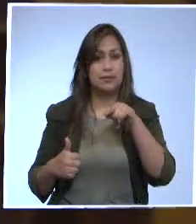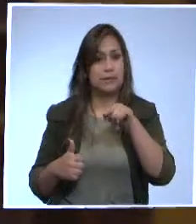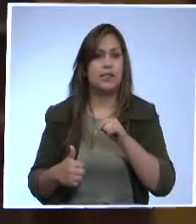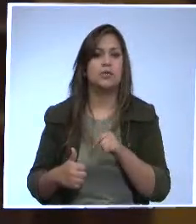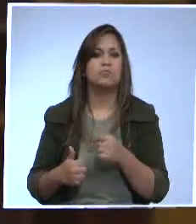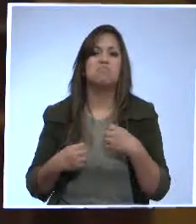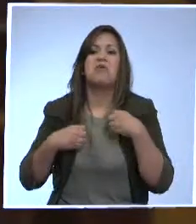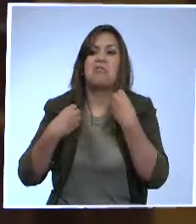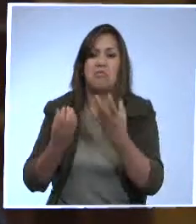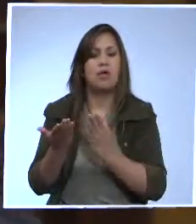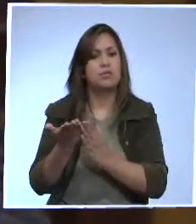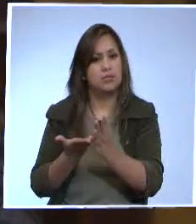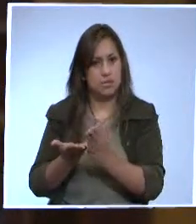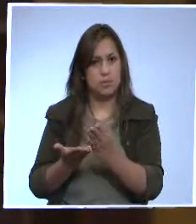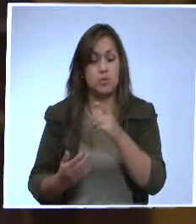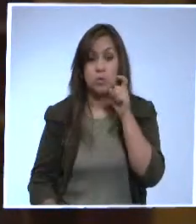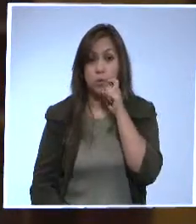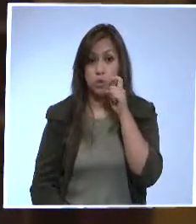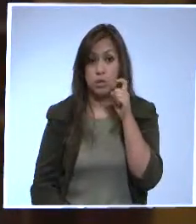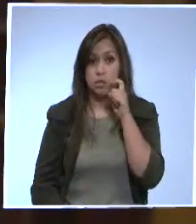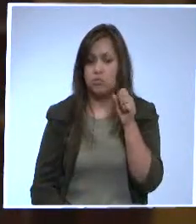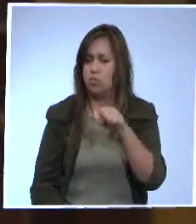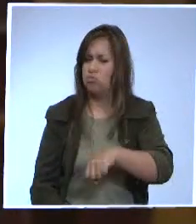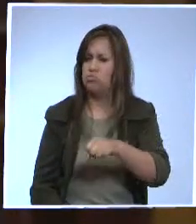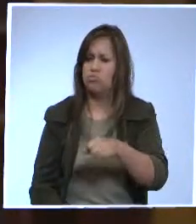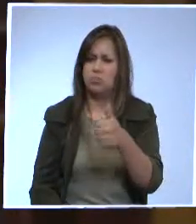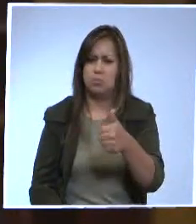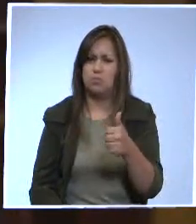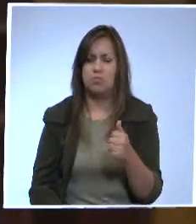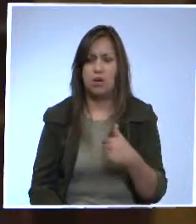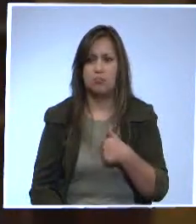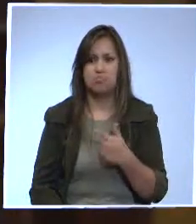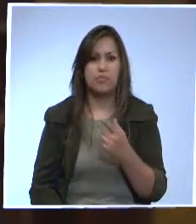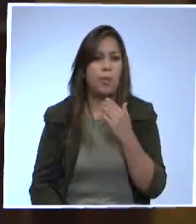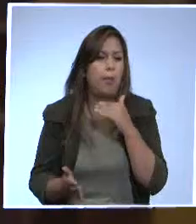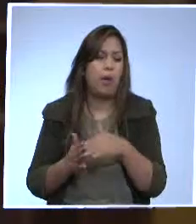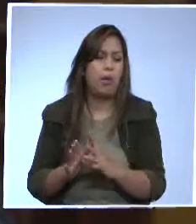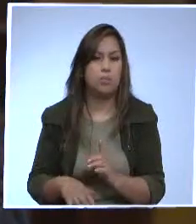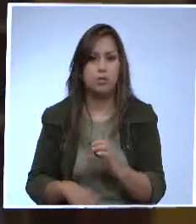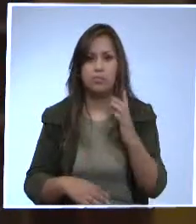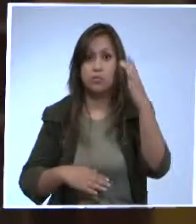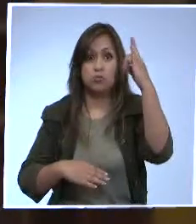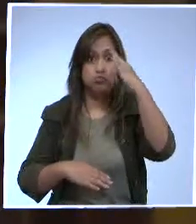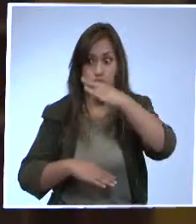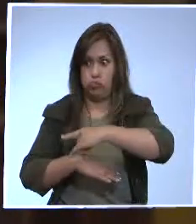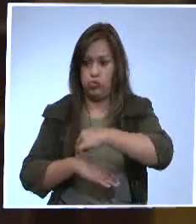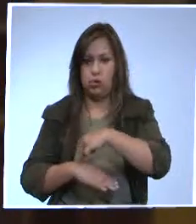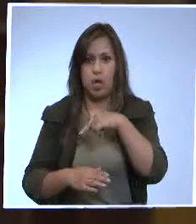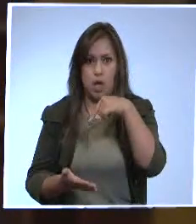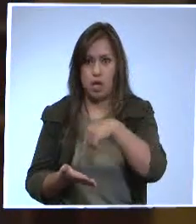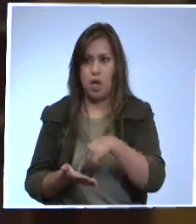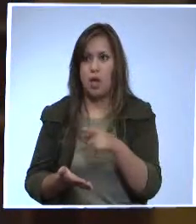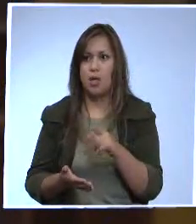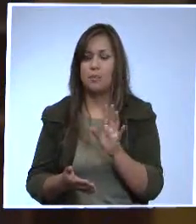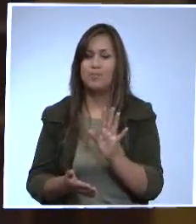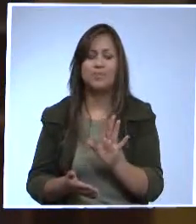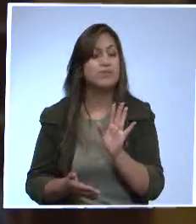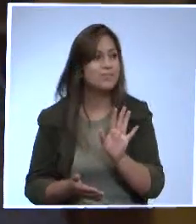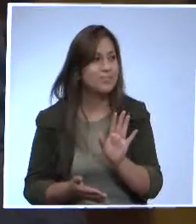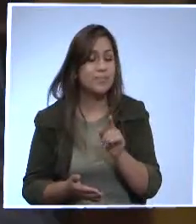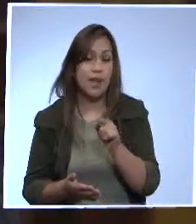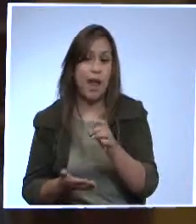servicios turísticos esto va a dinamizar la economía fíjese si sea un turista y el punto de información indica las bondades que tienen cada parroquia